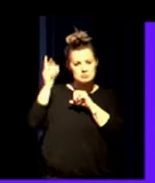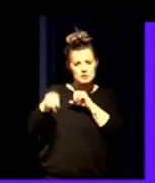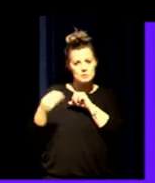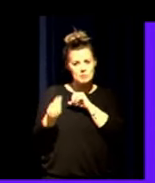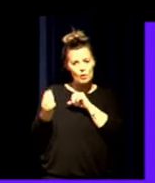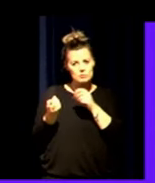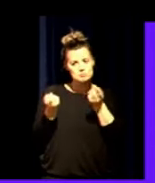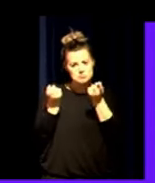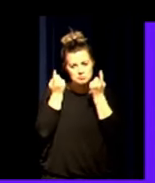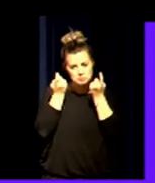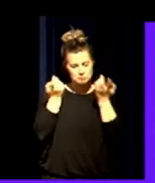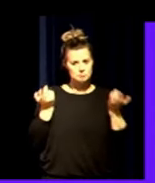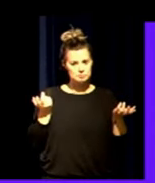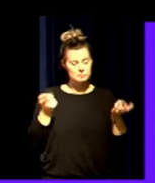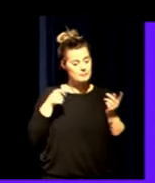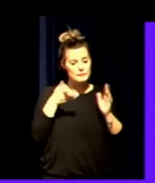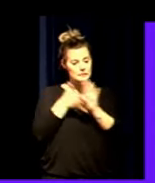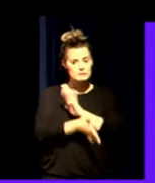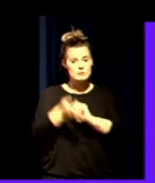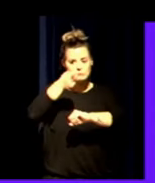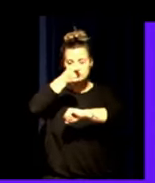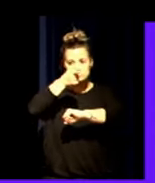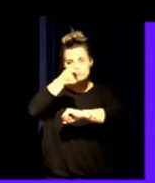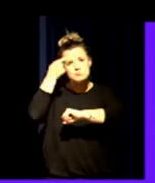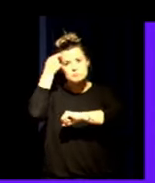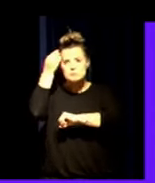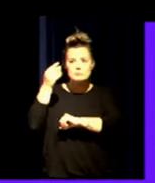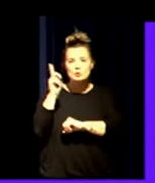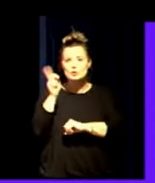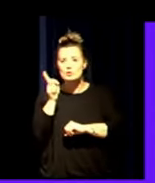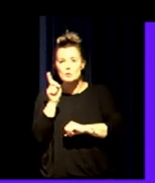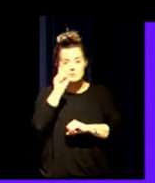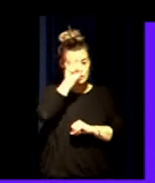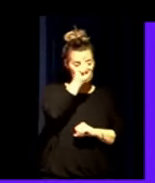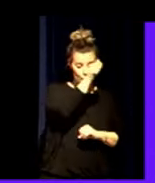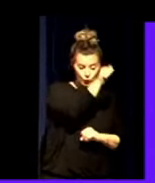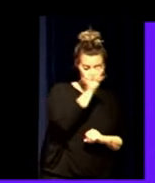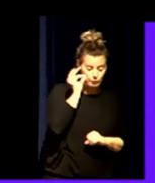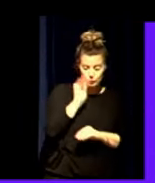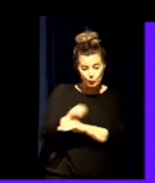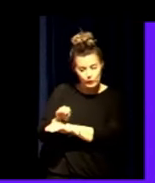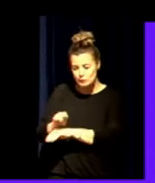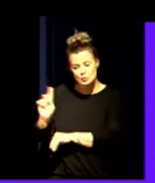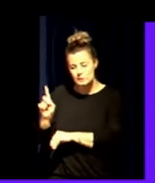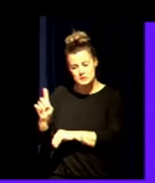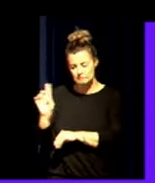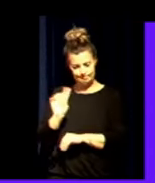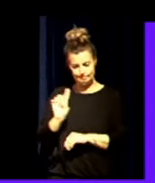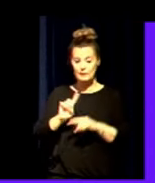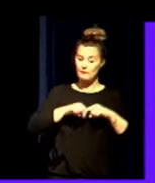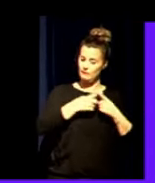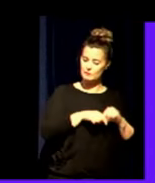la hora de plantearnos que no solo los docentes y las docentes cuidamos, que no solo las familias